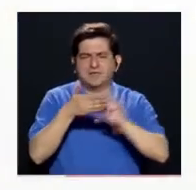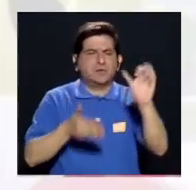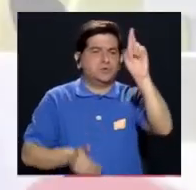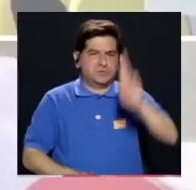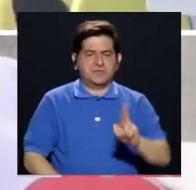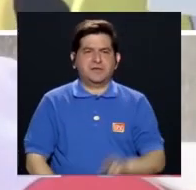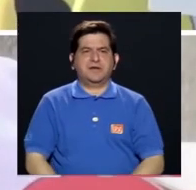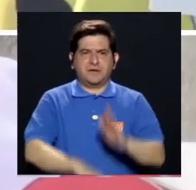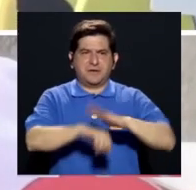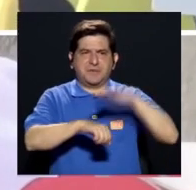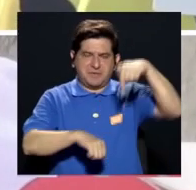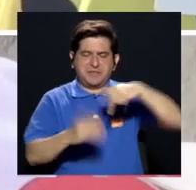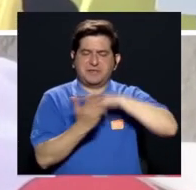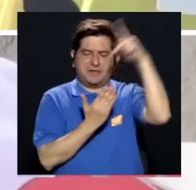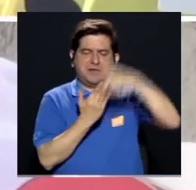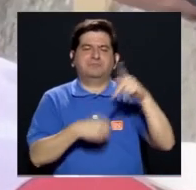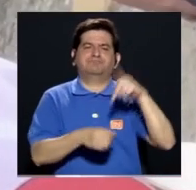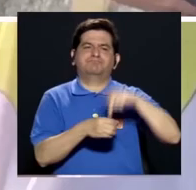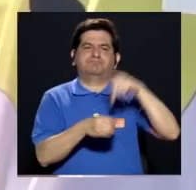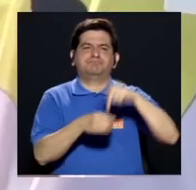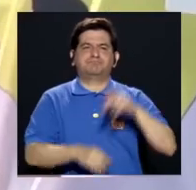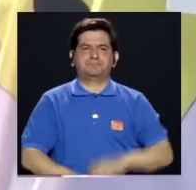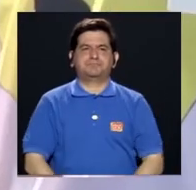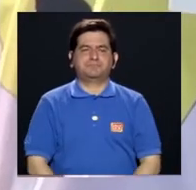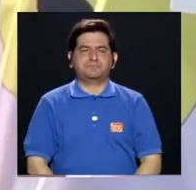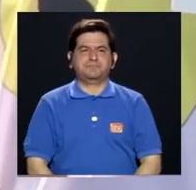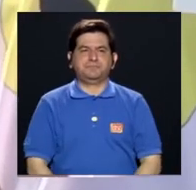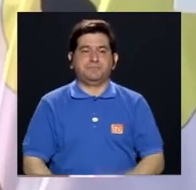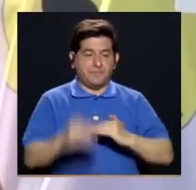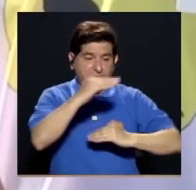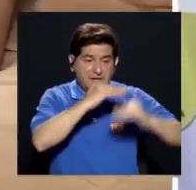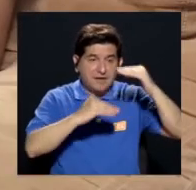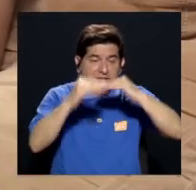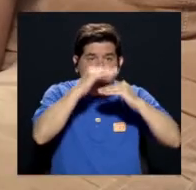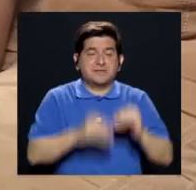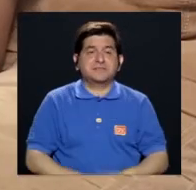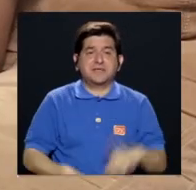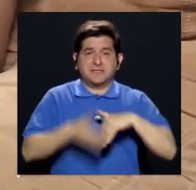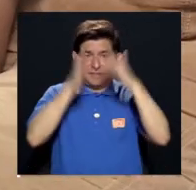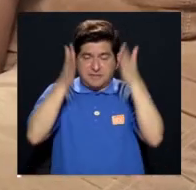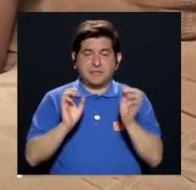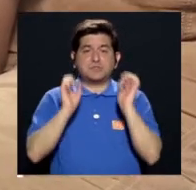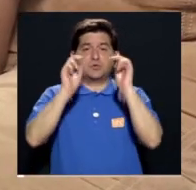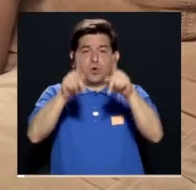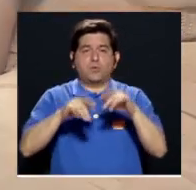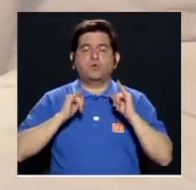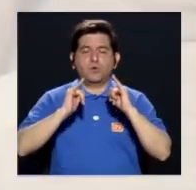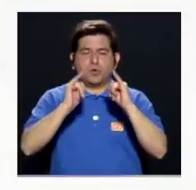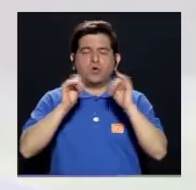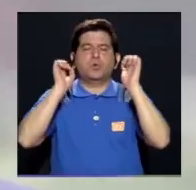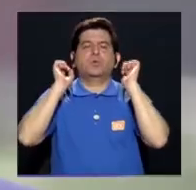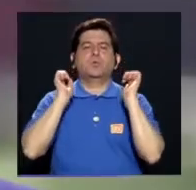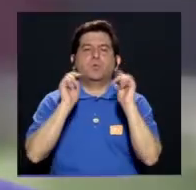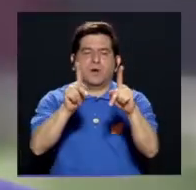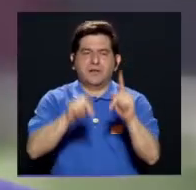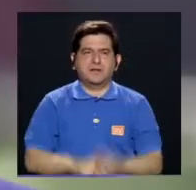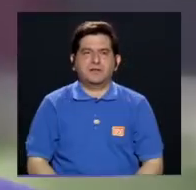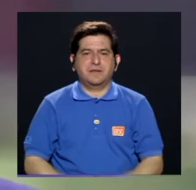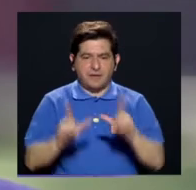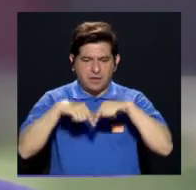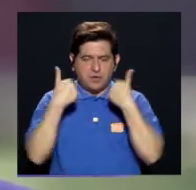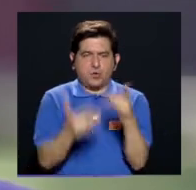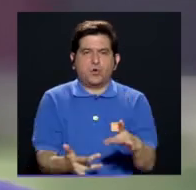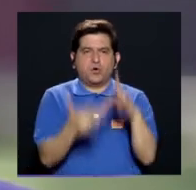por permitirme estar en este programa. Las residencias estudiantiles hacen posible la igualdad de oportunidades para un